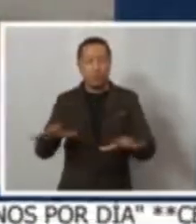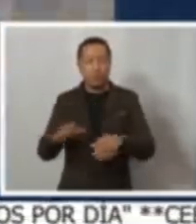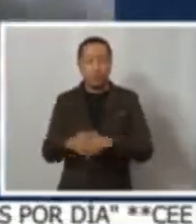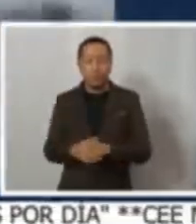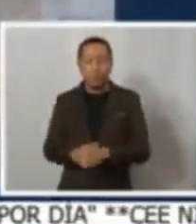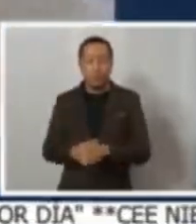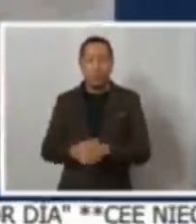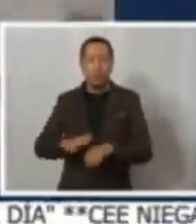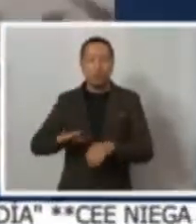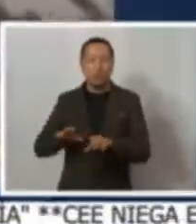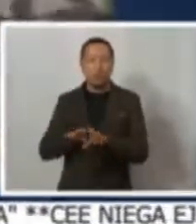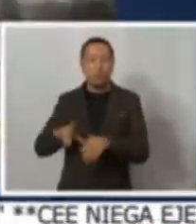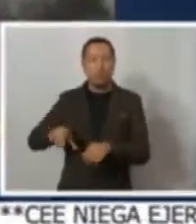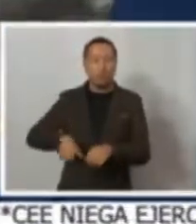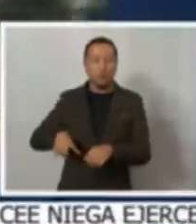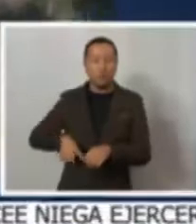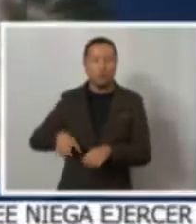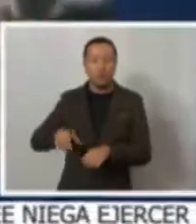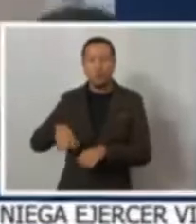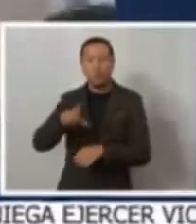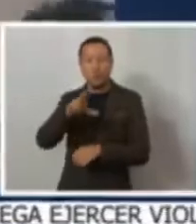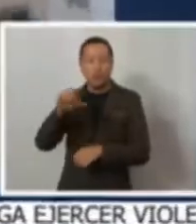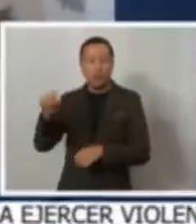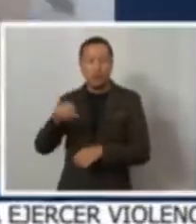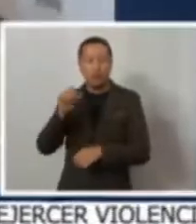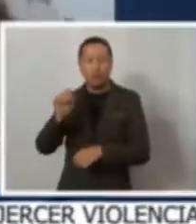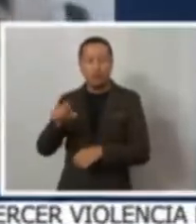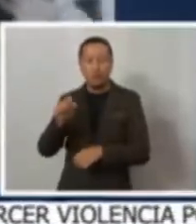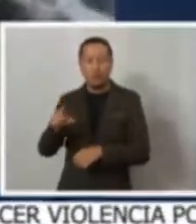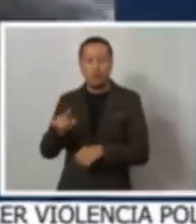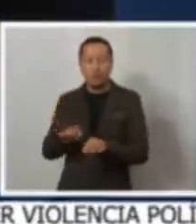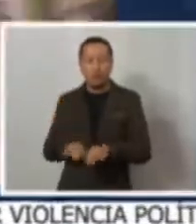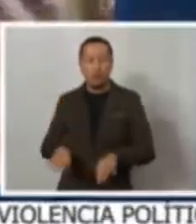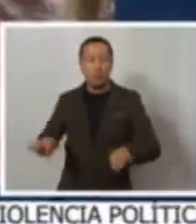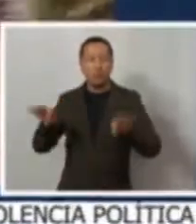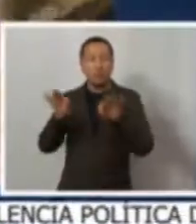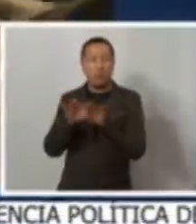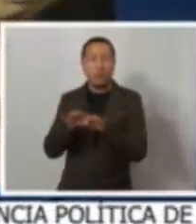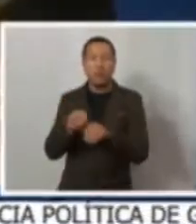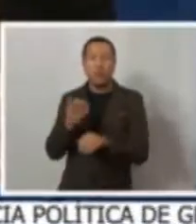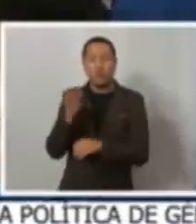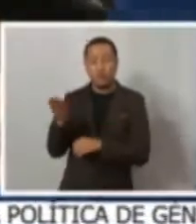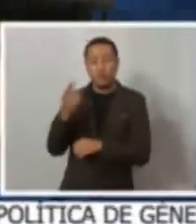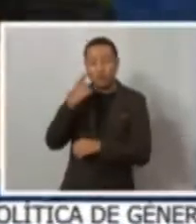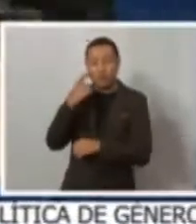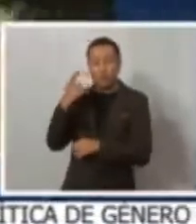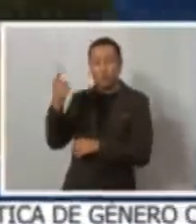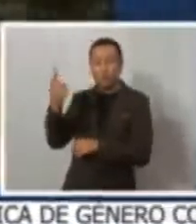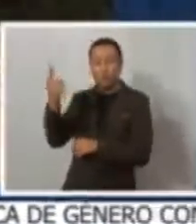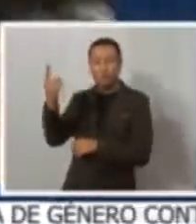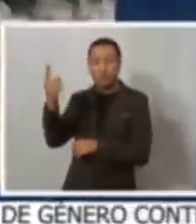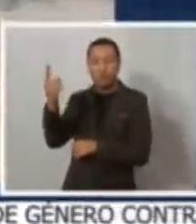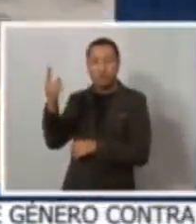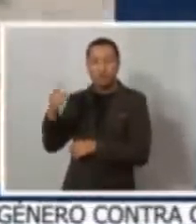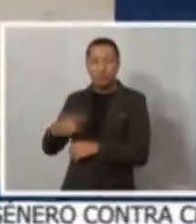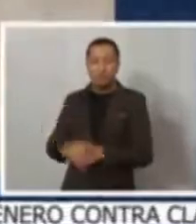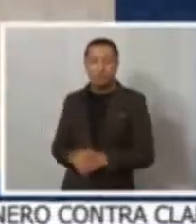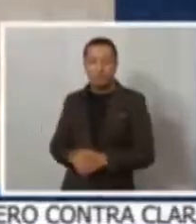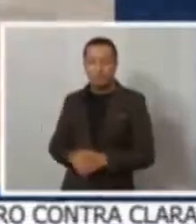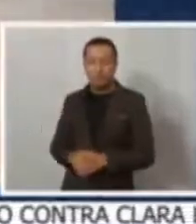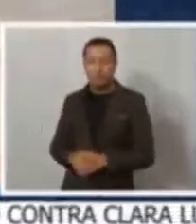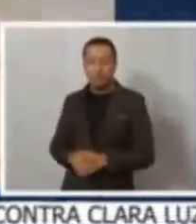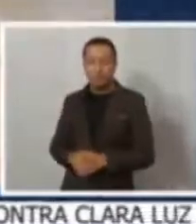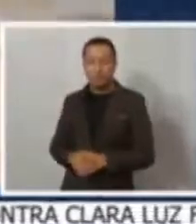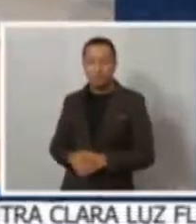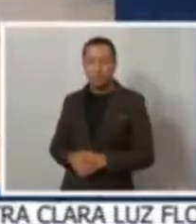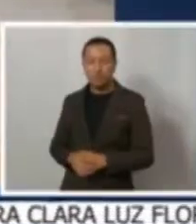respecto por parte del gobierno de Quintana Roo, y por eso es importante que usted no salga. Sin embargo, vemos también, mire ese daño a esa estructura,